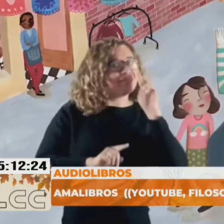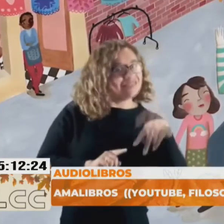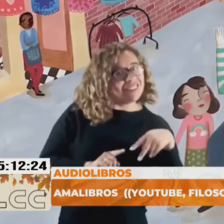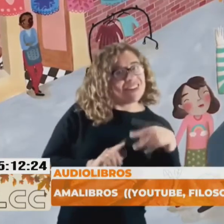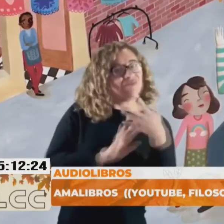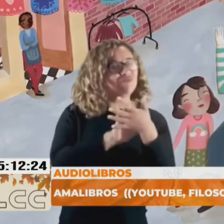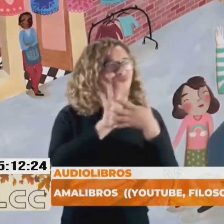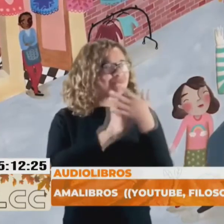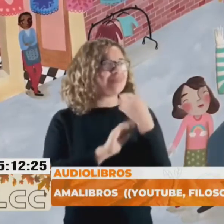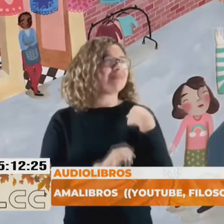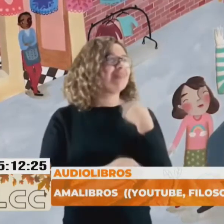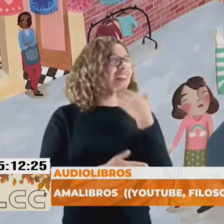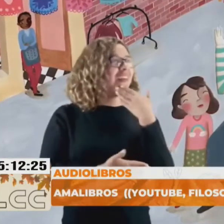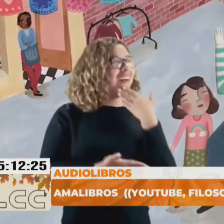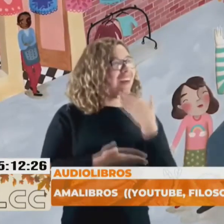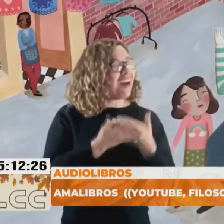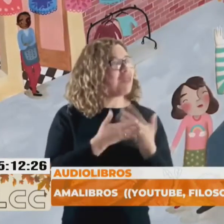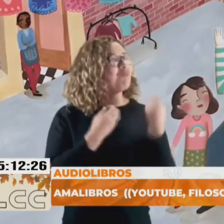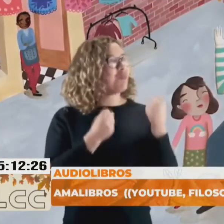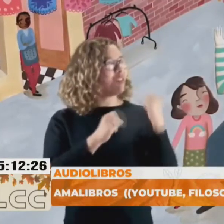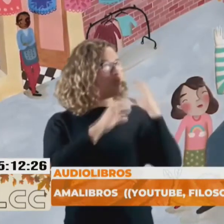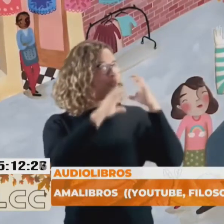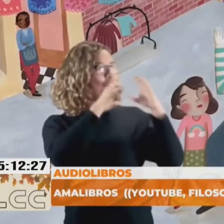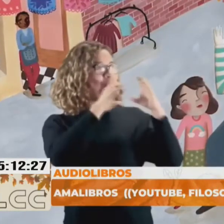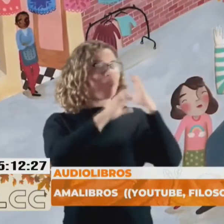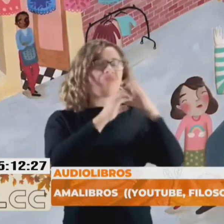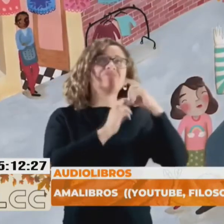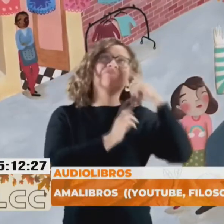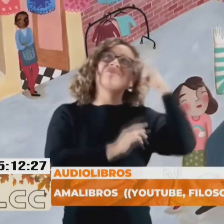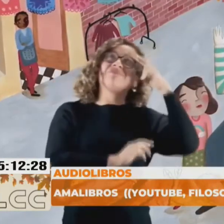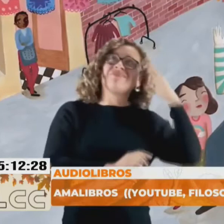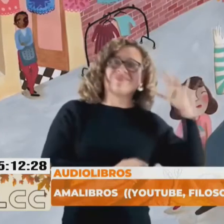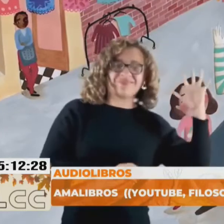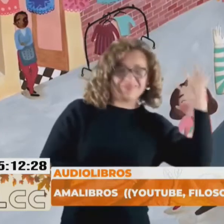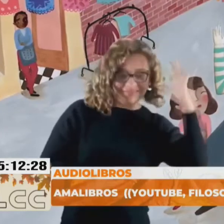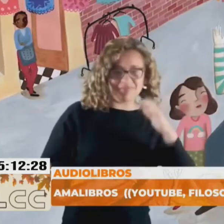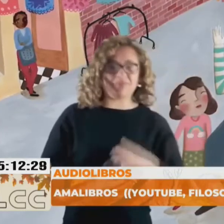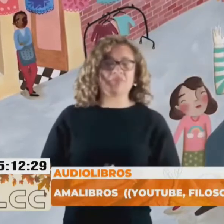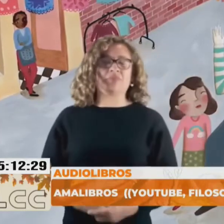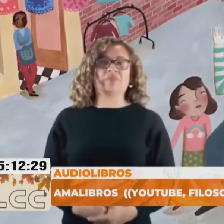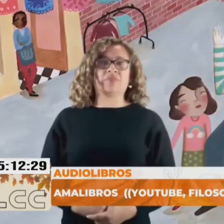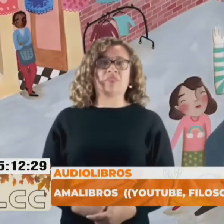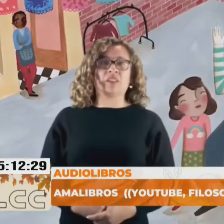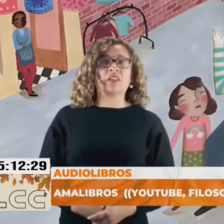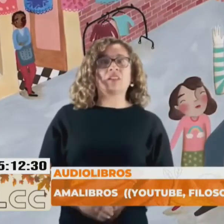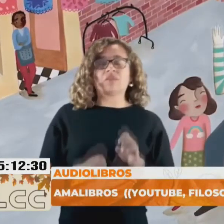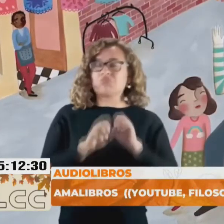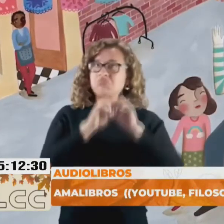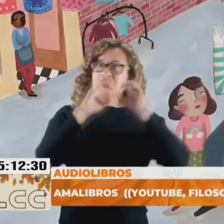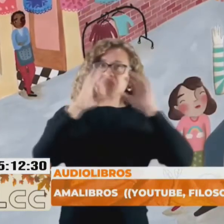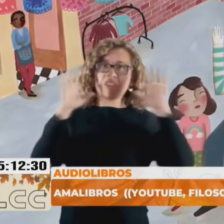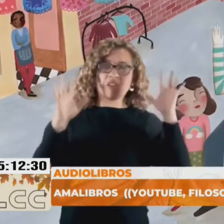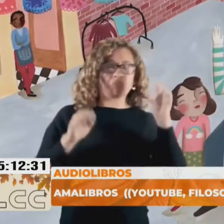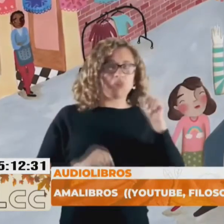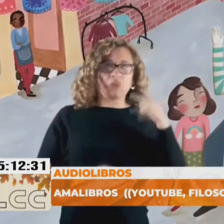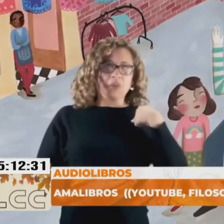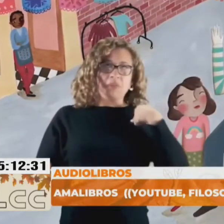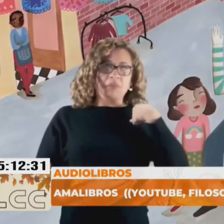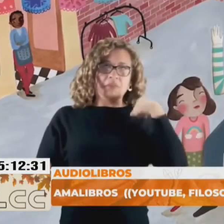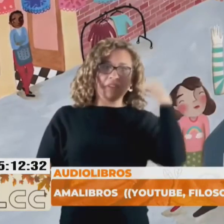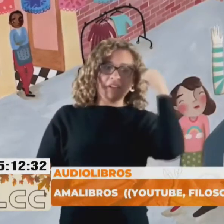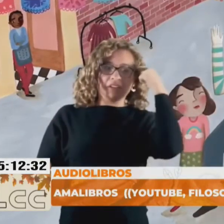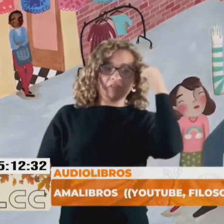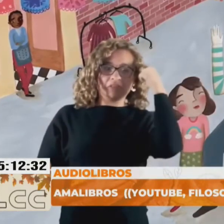última recomendación que vamos a hablar hoy de audiolibros que la editorial Planeta Sostenible ha sacado y liberado de